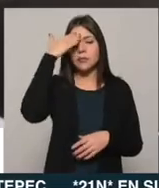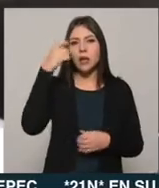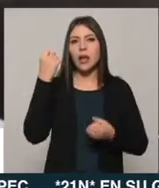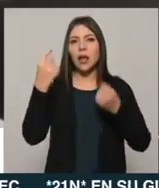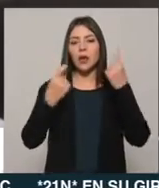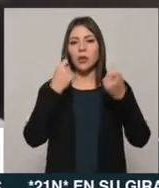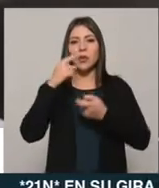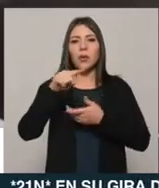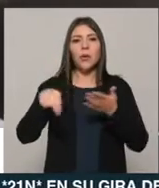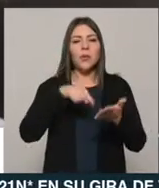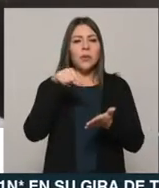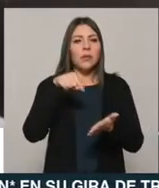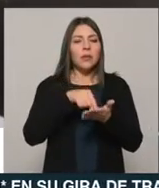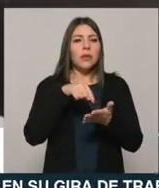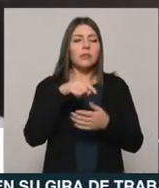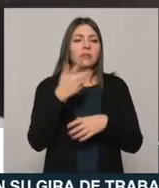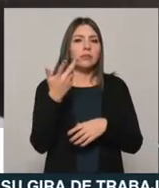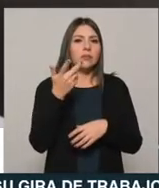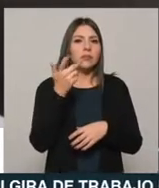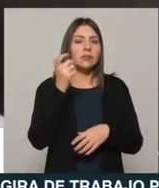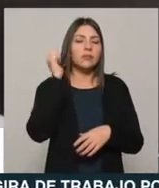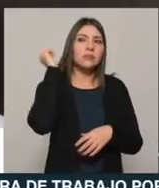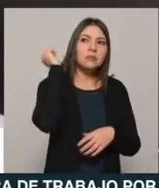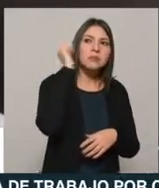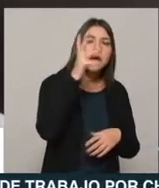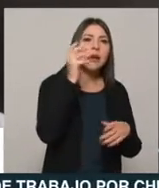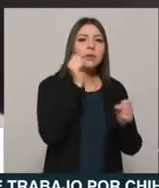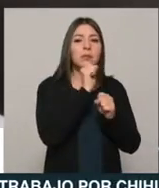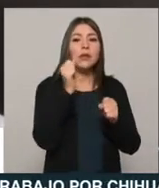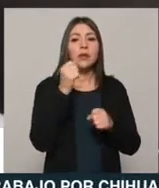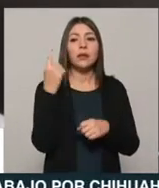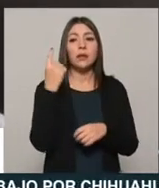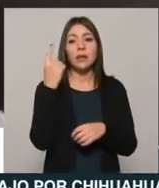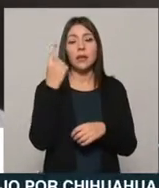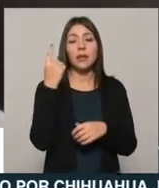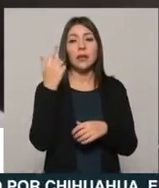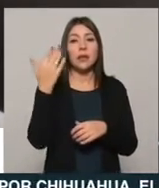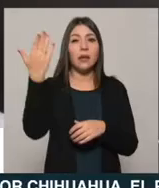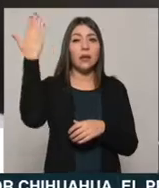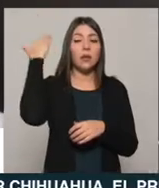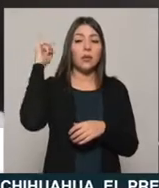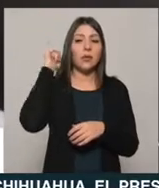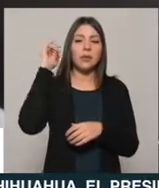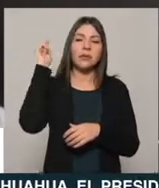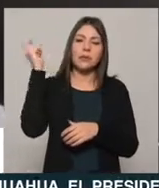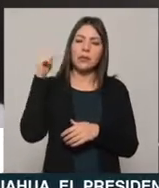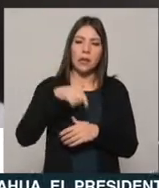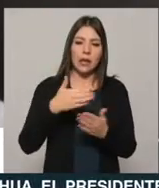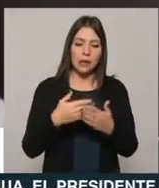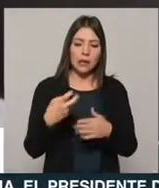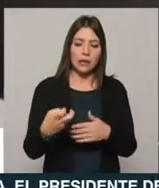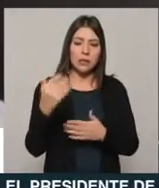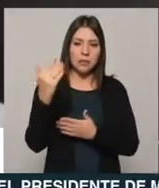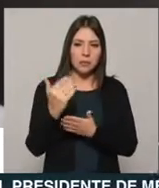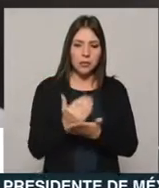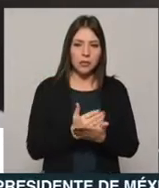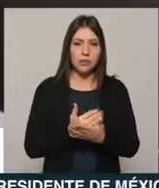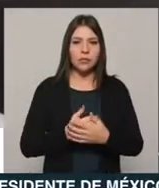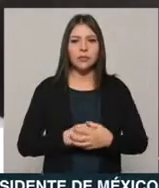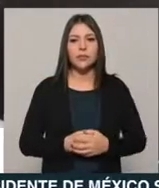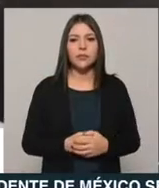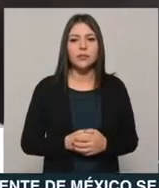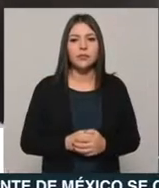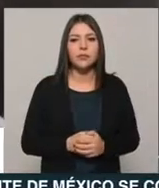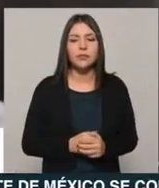algunos daños, fueron mucho menores que los del jueves y sobre todo